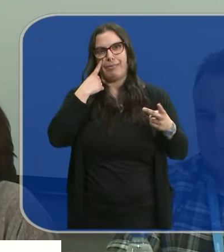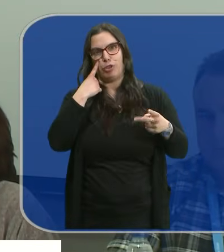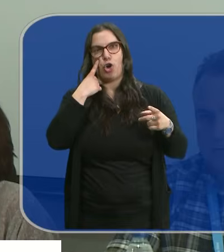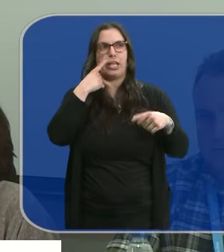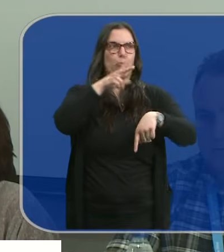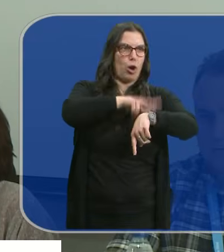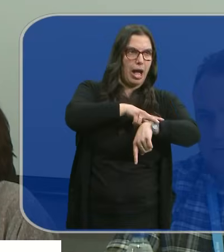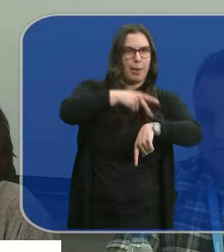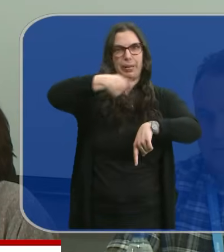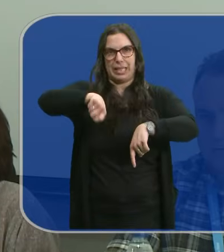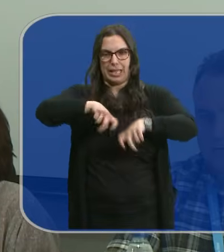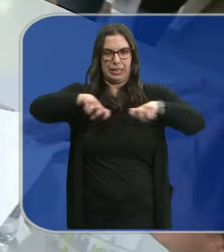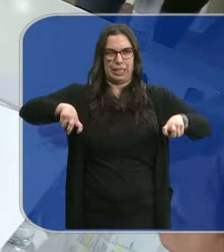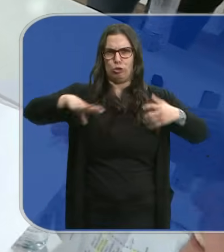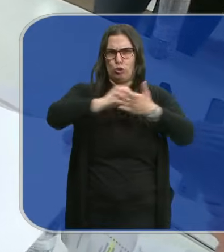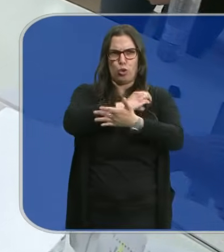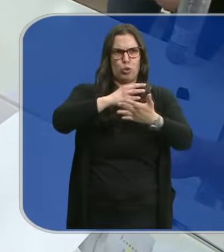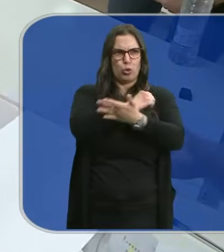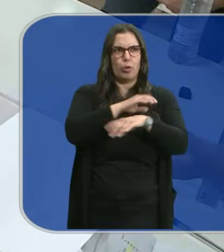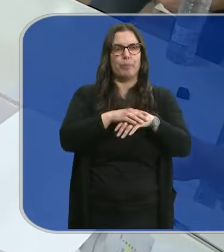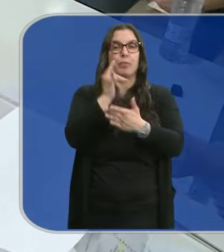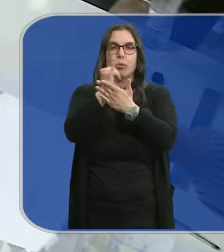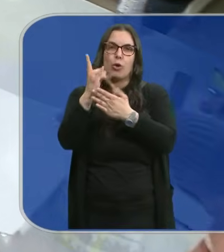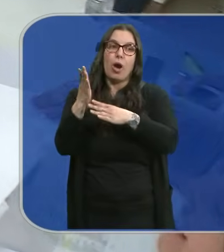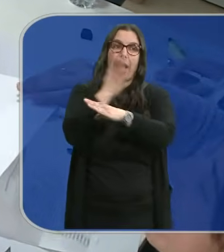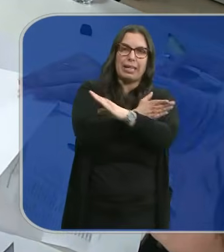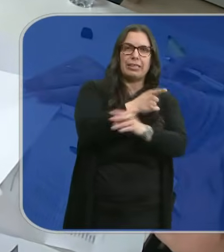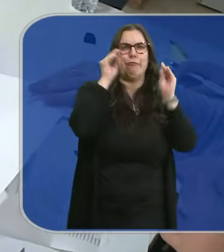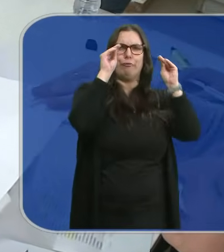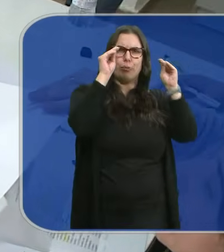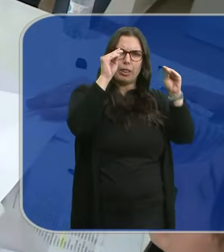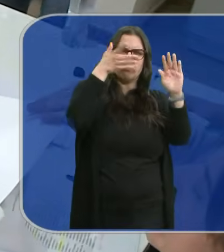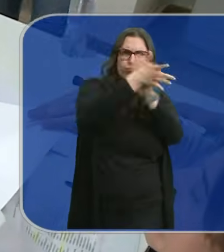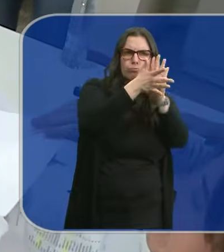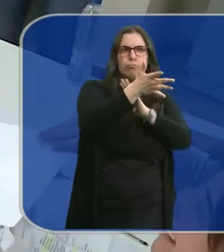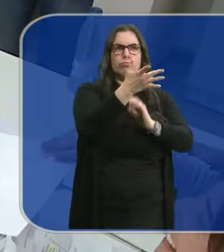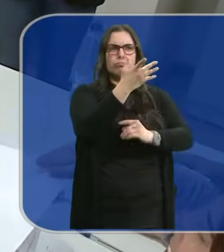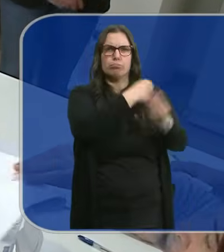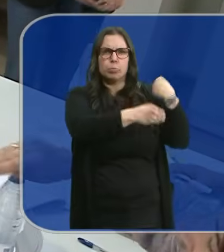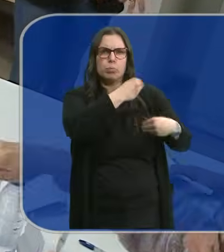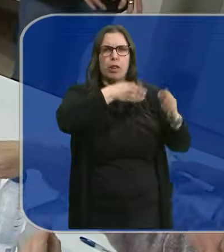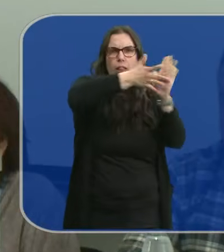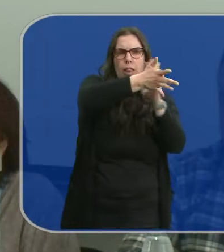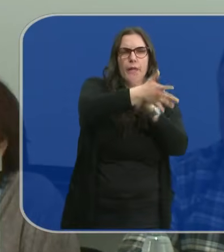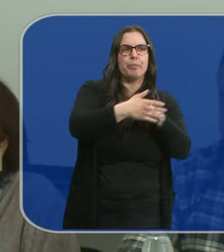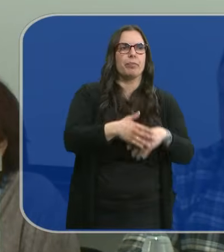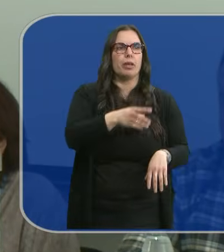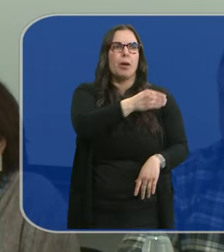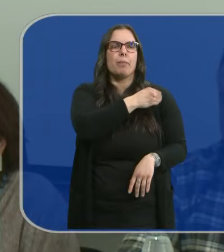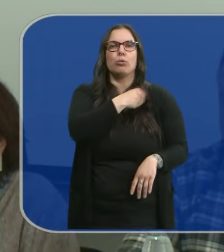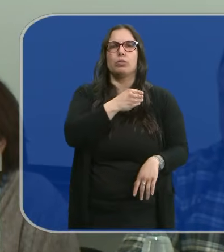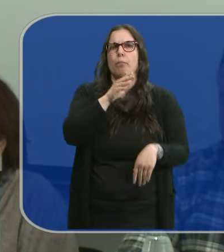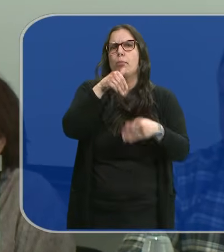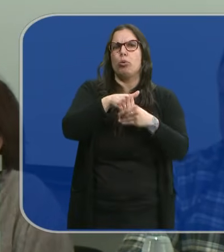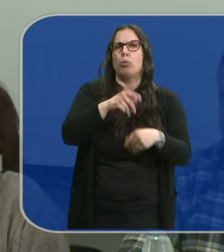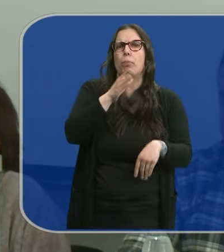interventores, vocales, presidente. Antes de este simulacro han asistido a una formación para resolver sus inquietudes. Desde por qué votamos,